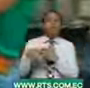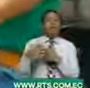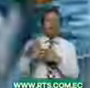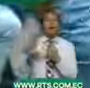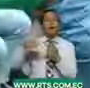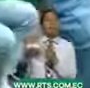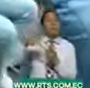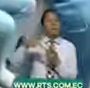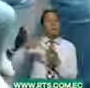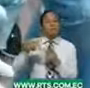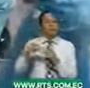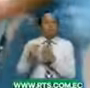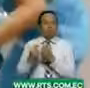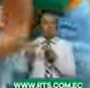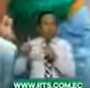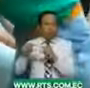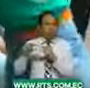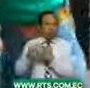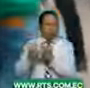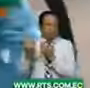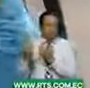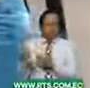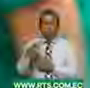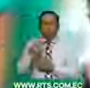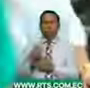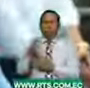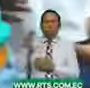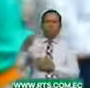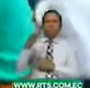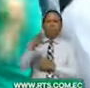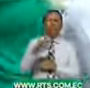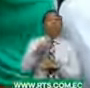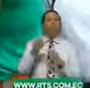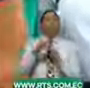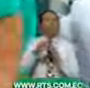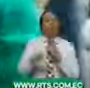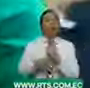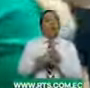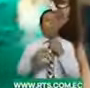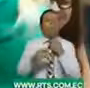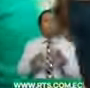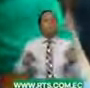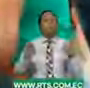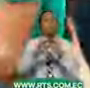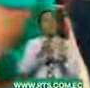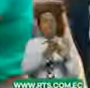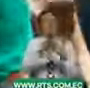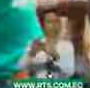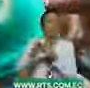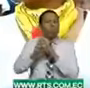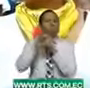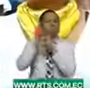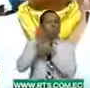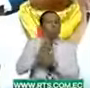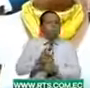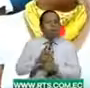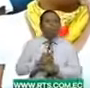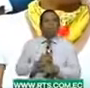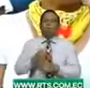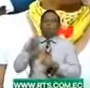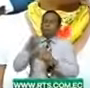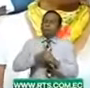Social Cristiano Madera de Guerrero, durante sus recorridos impulsa el programa Juntas Nos Protegemos. En la lucha incansable de